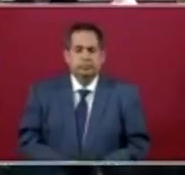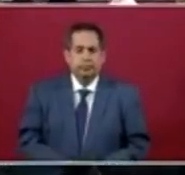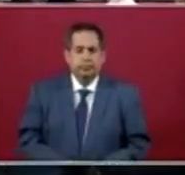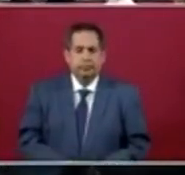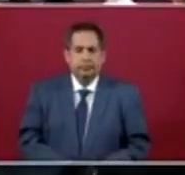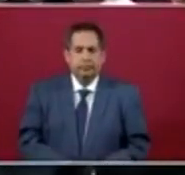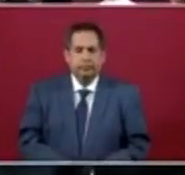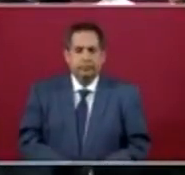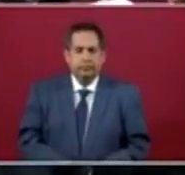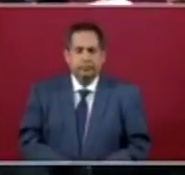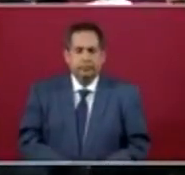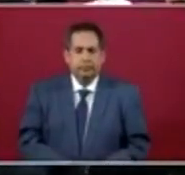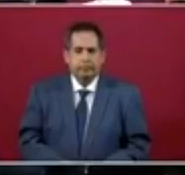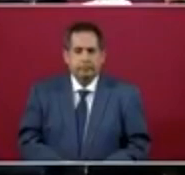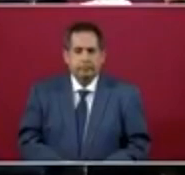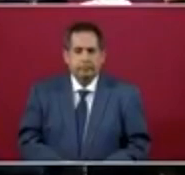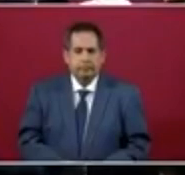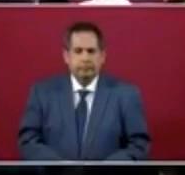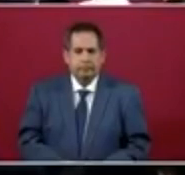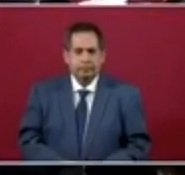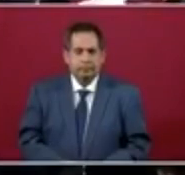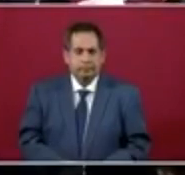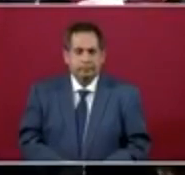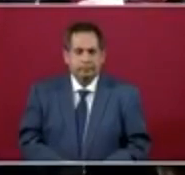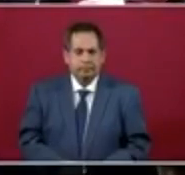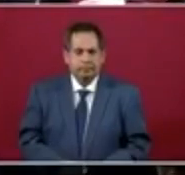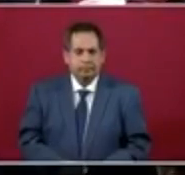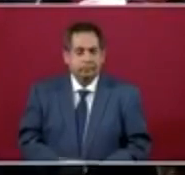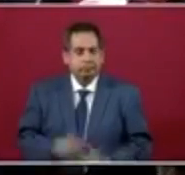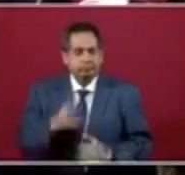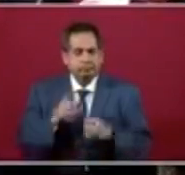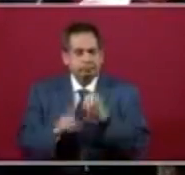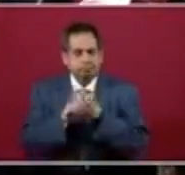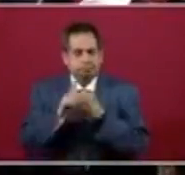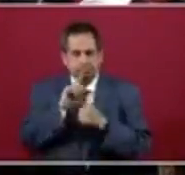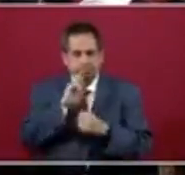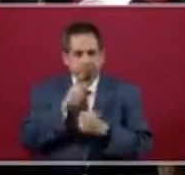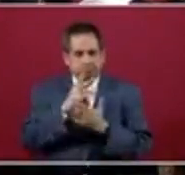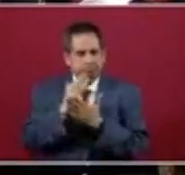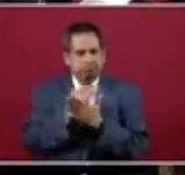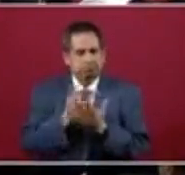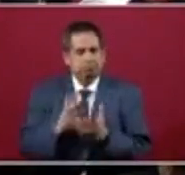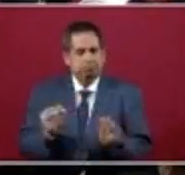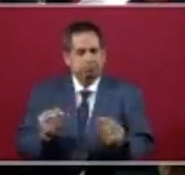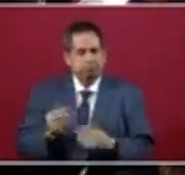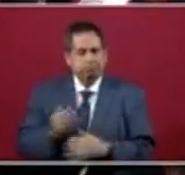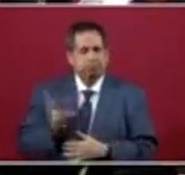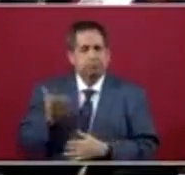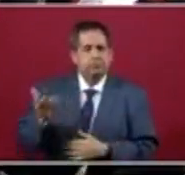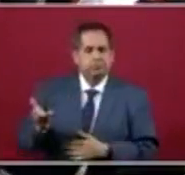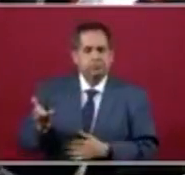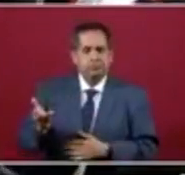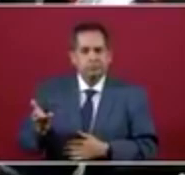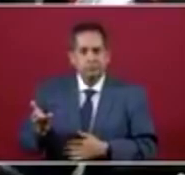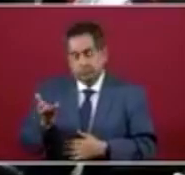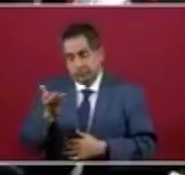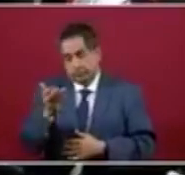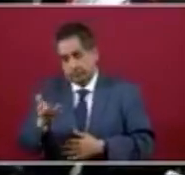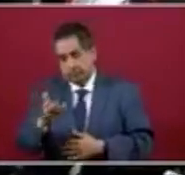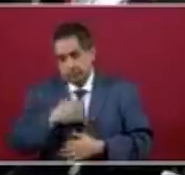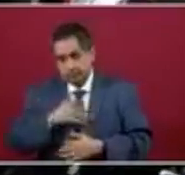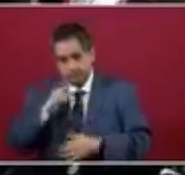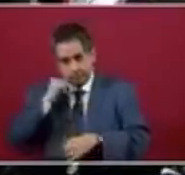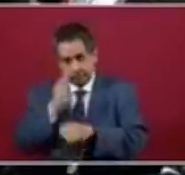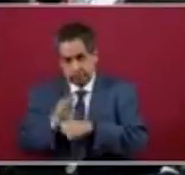¿Físicamente cuánto tiempo se llevará? Te va a poner, sí, pero para que no haya problema, ya, yo te pido, y es mi